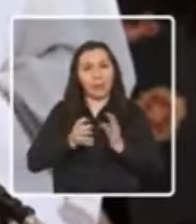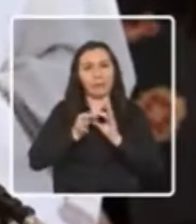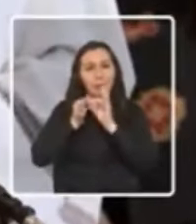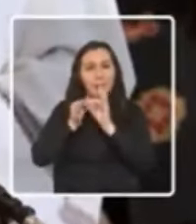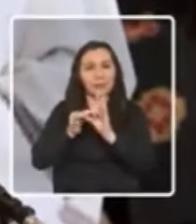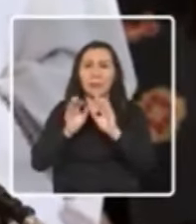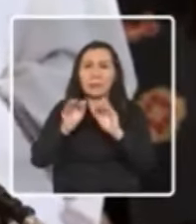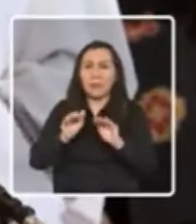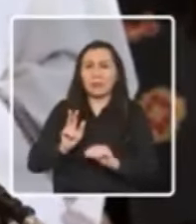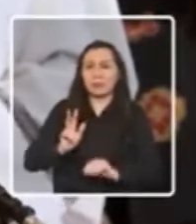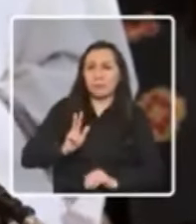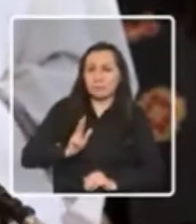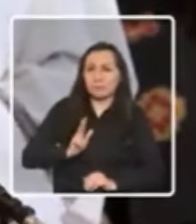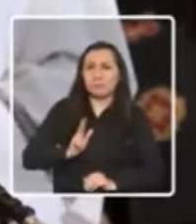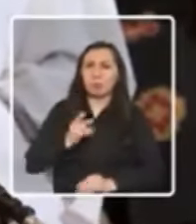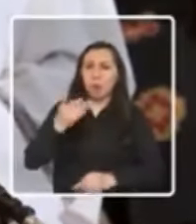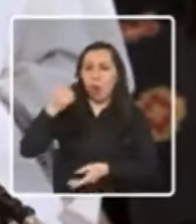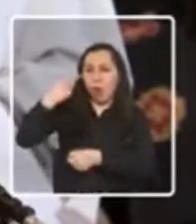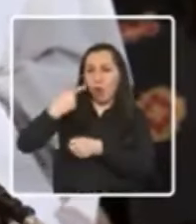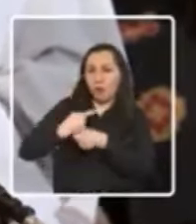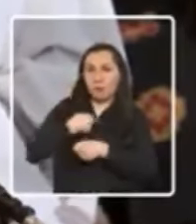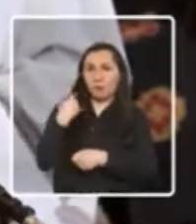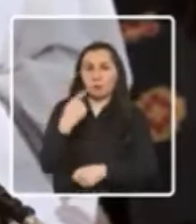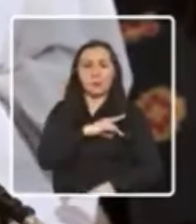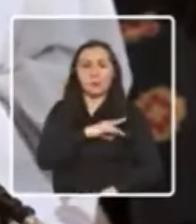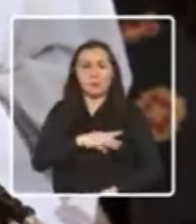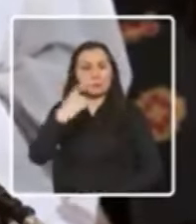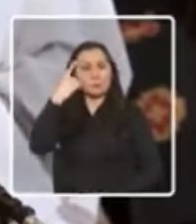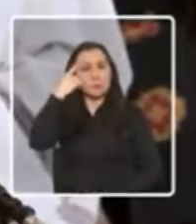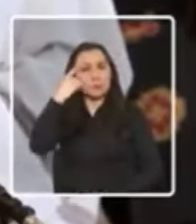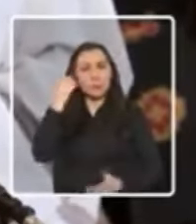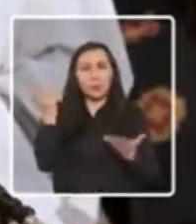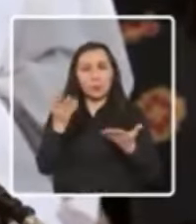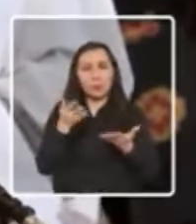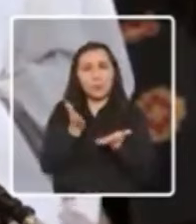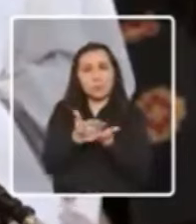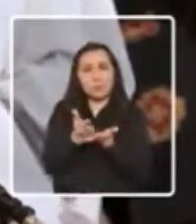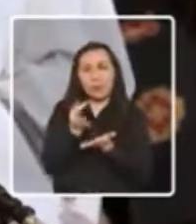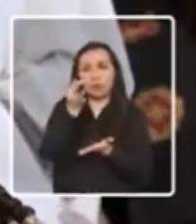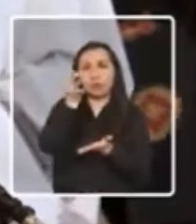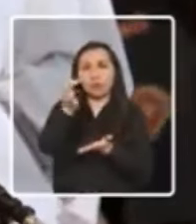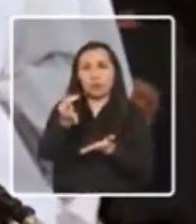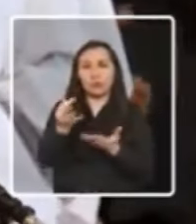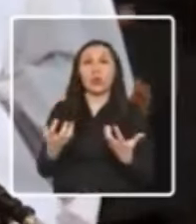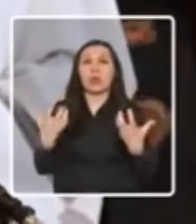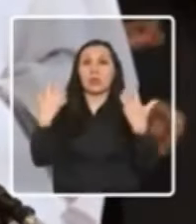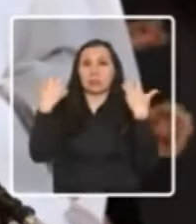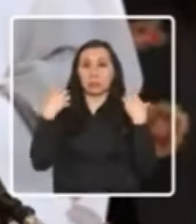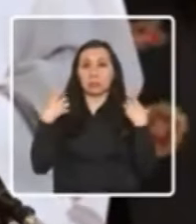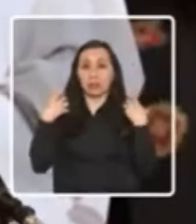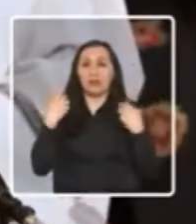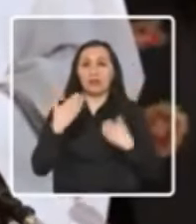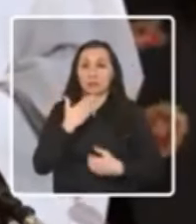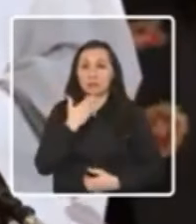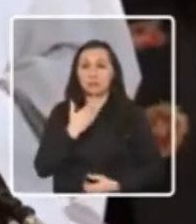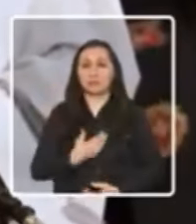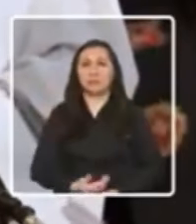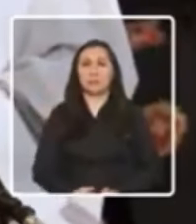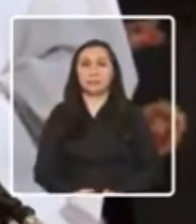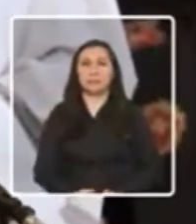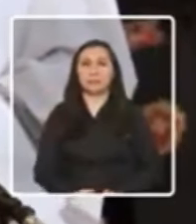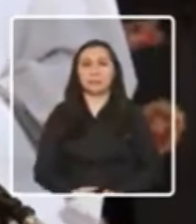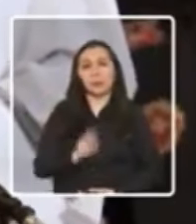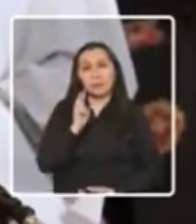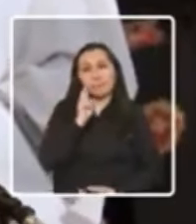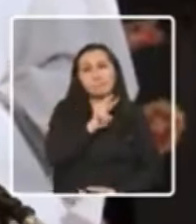olvidemos que la Iglesia Católica fue uno de de sus adversarios fue precisamente Luis hermosilla en realidad el hermano Juan